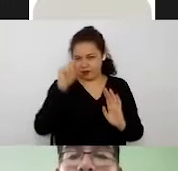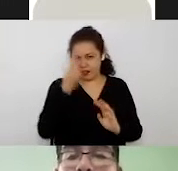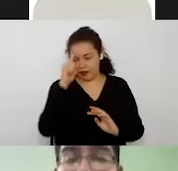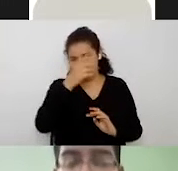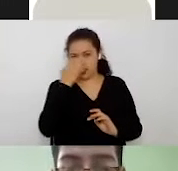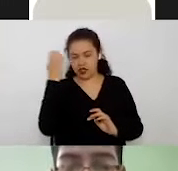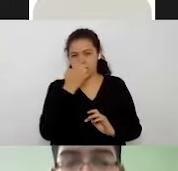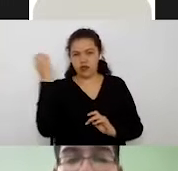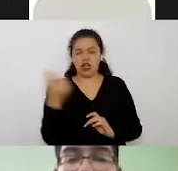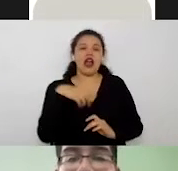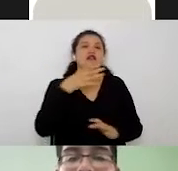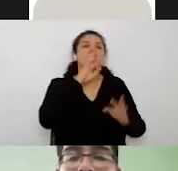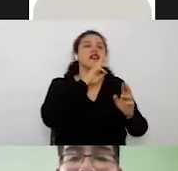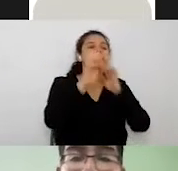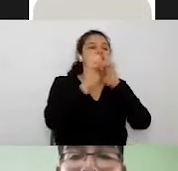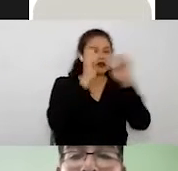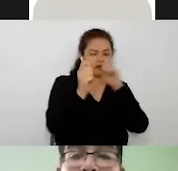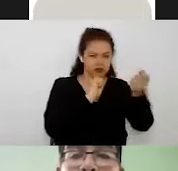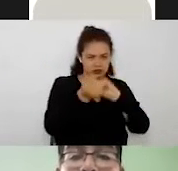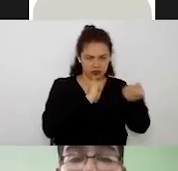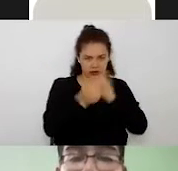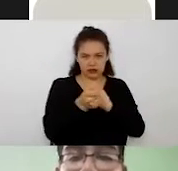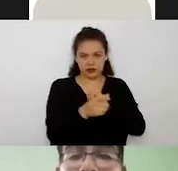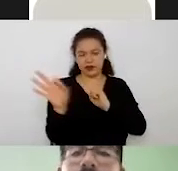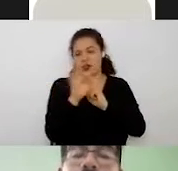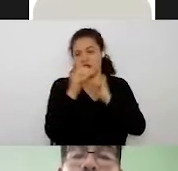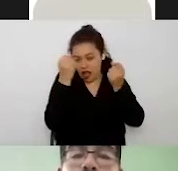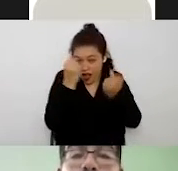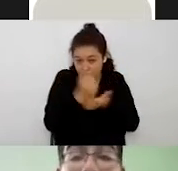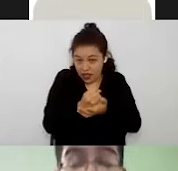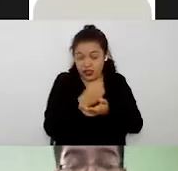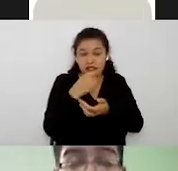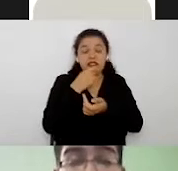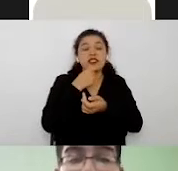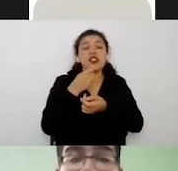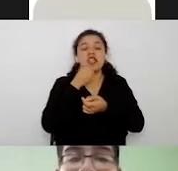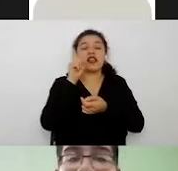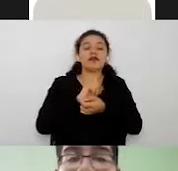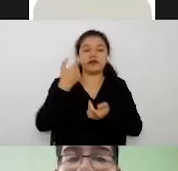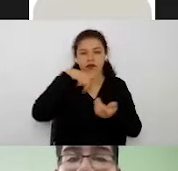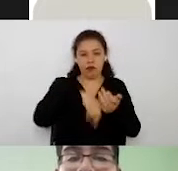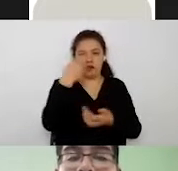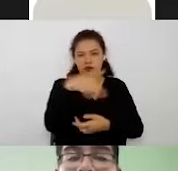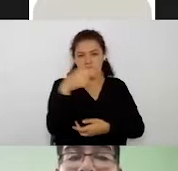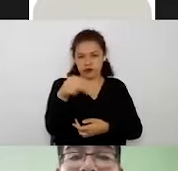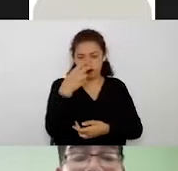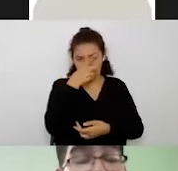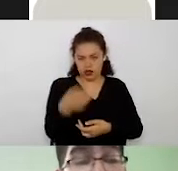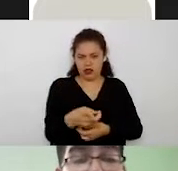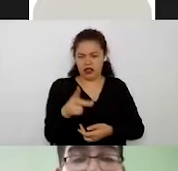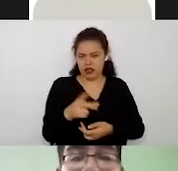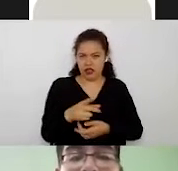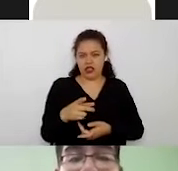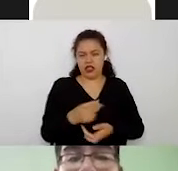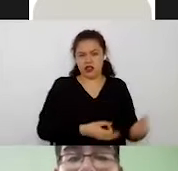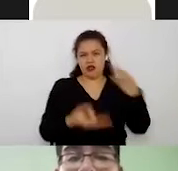Había reporteros que aseguraban que había una niña dentro, dieron su nombre, a nivel nacional